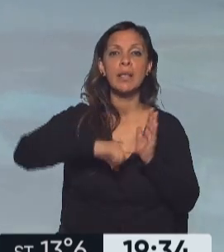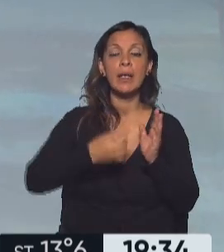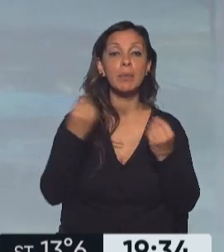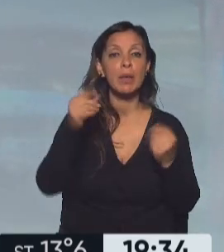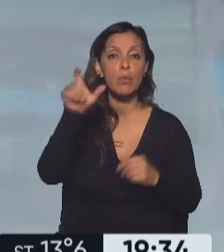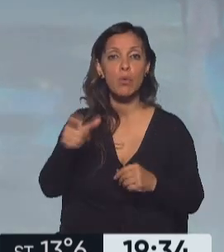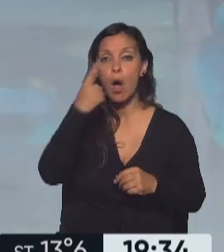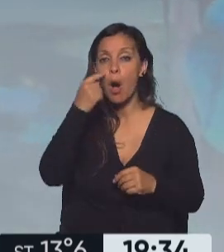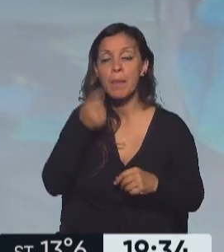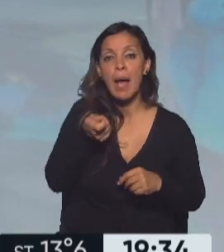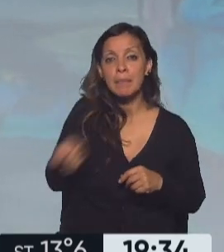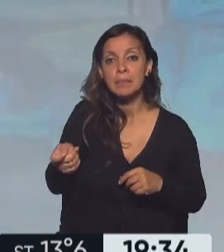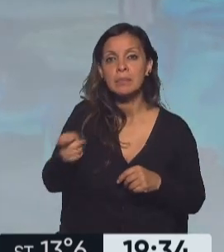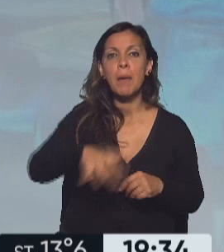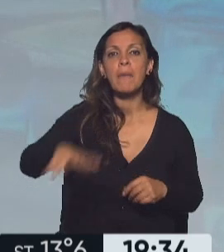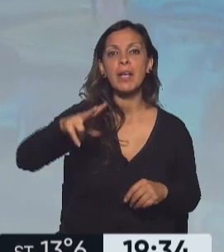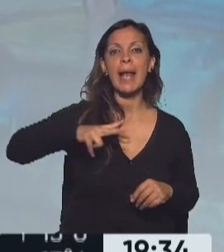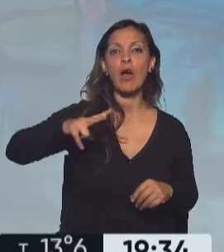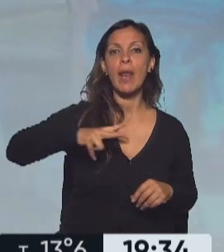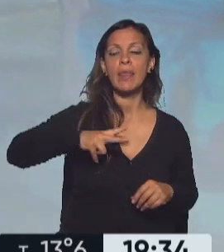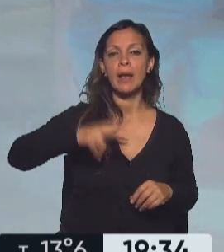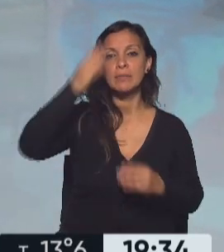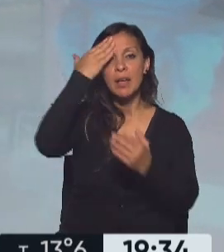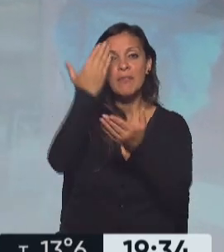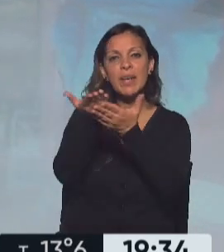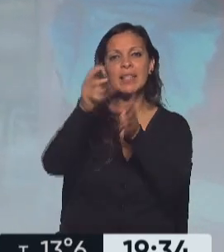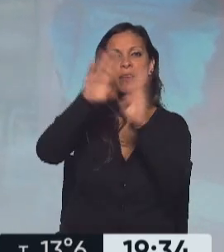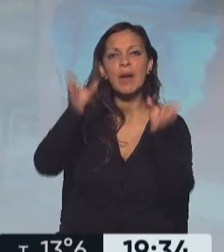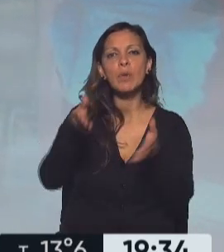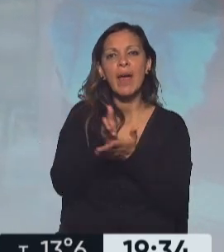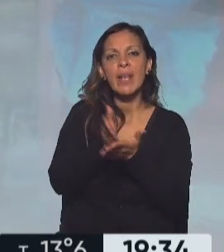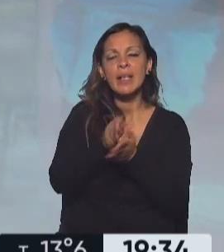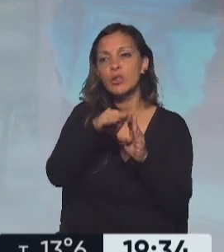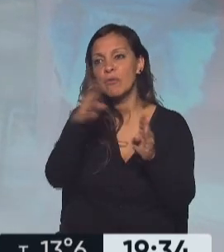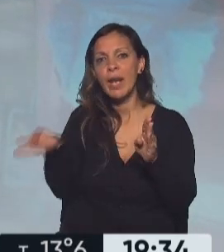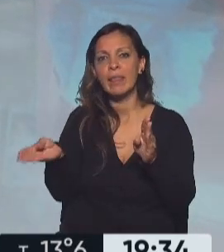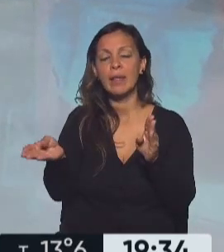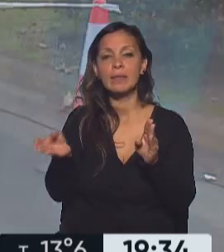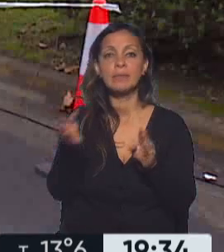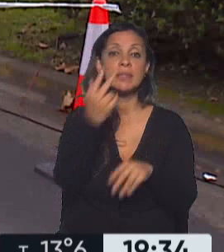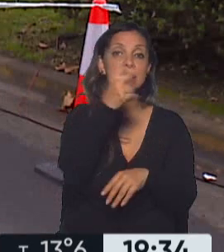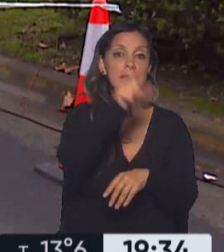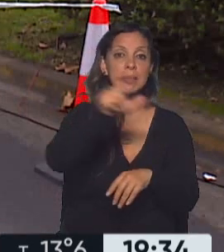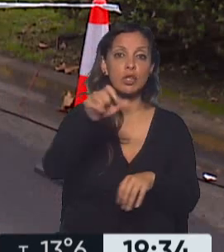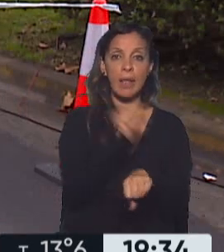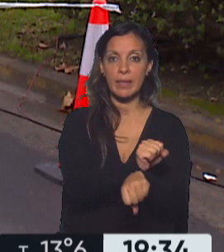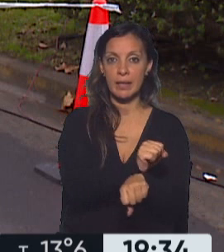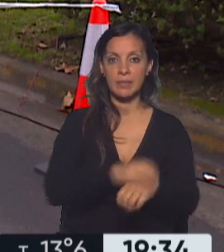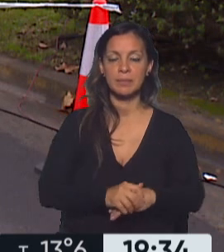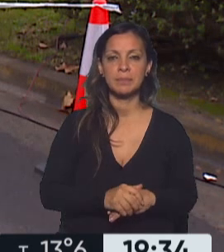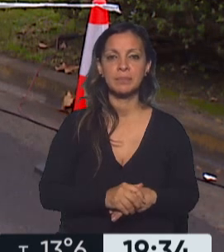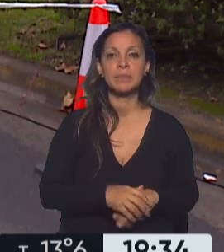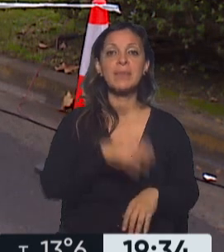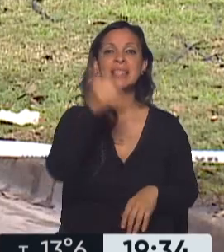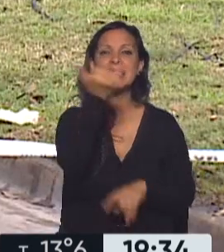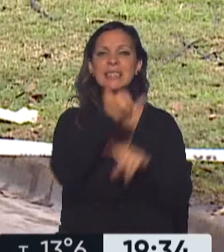y murió en recoleta frente a la facultad de derecho y hay tres detenidos a las seis y media